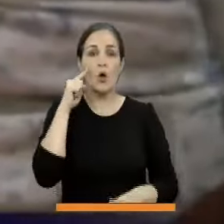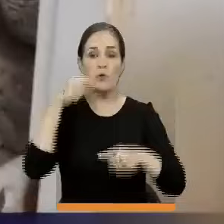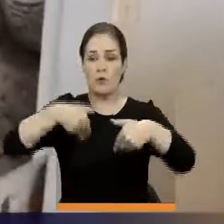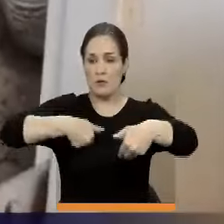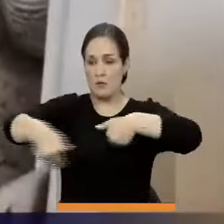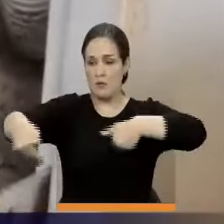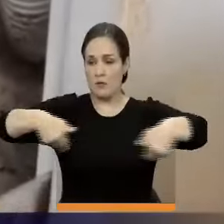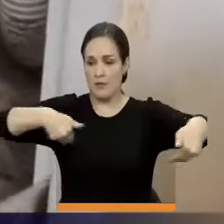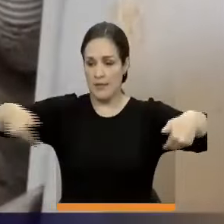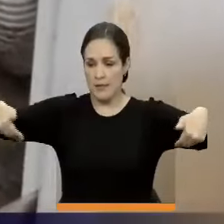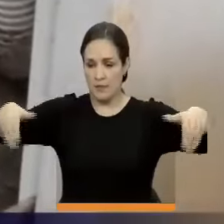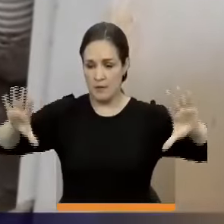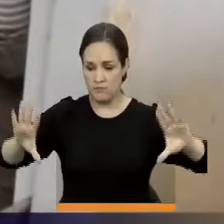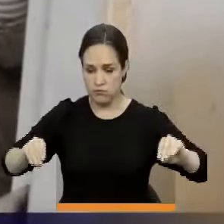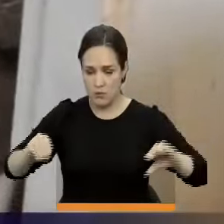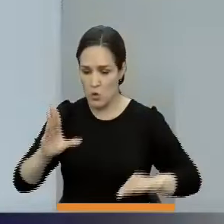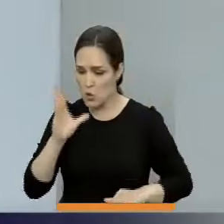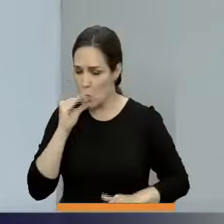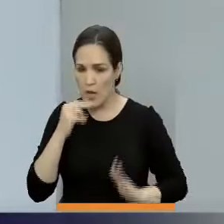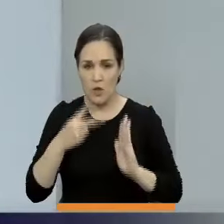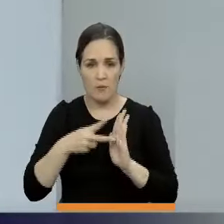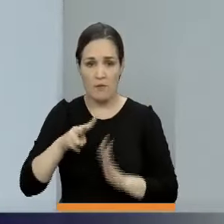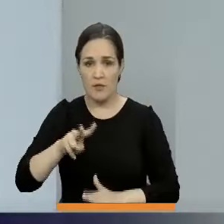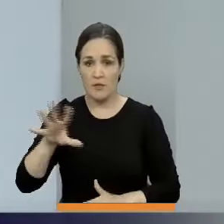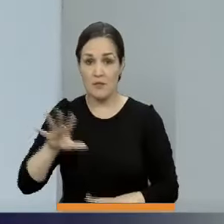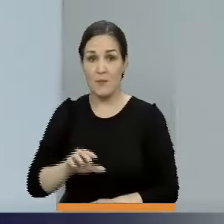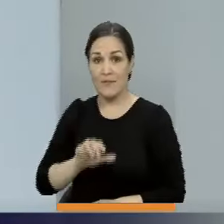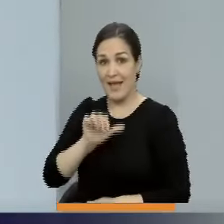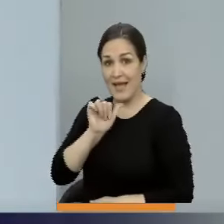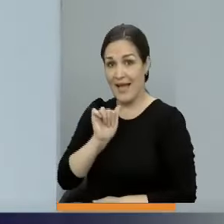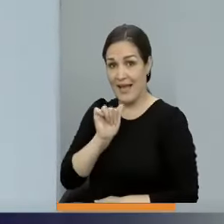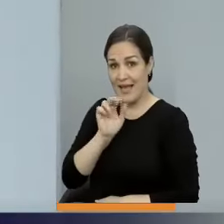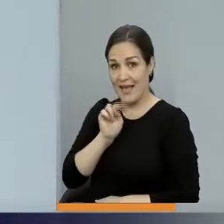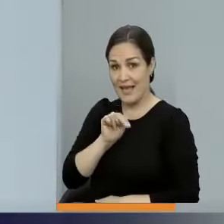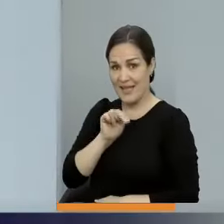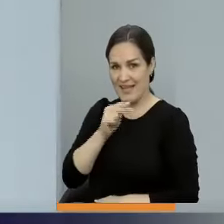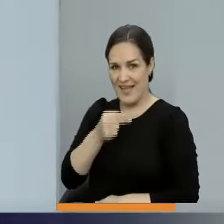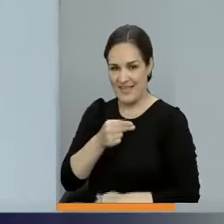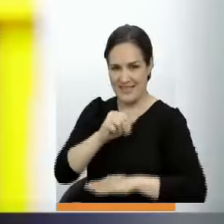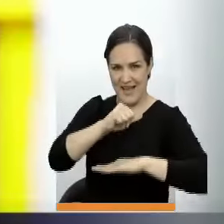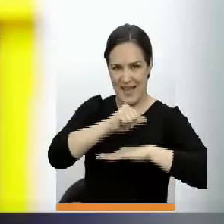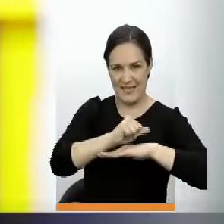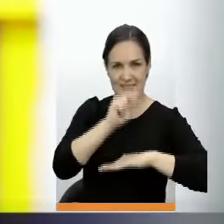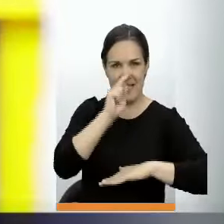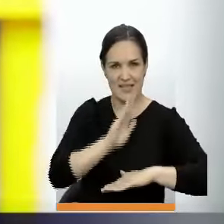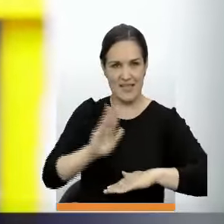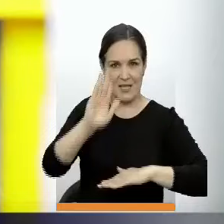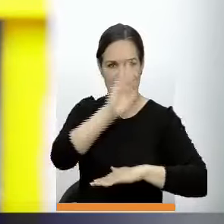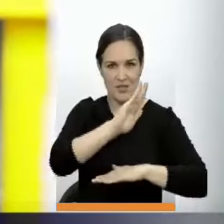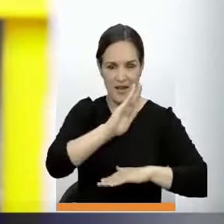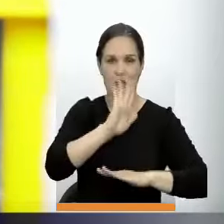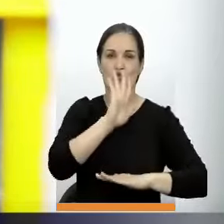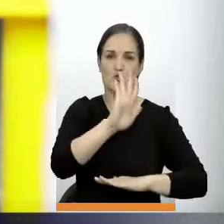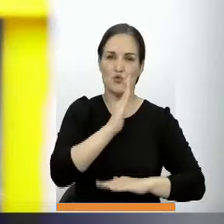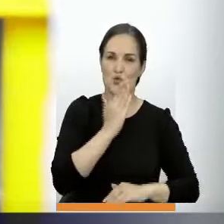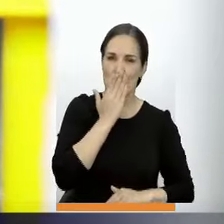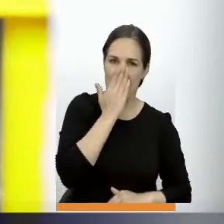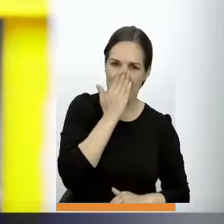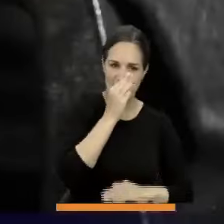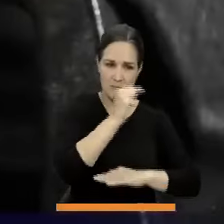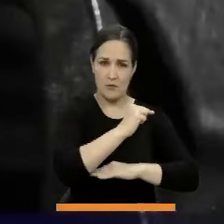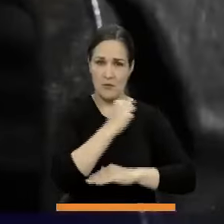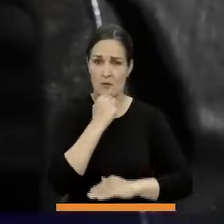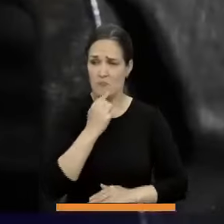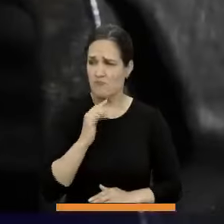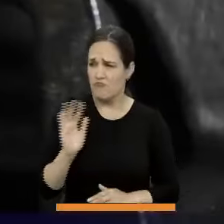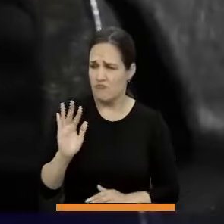en 2025, el presidente de la Agencia Nacional de Hidrocarburos, Orlando Velandia, aclaró que inicialmente en el país se mencionaba un faltante